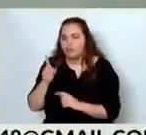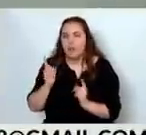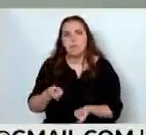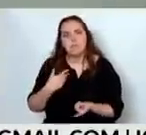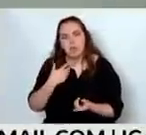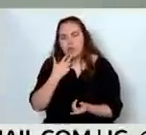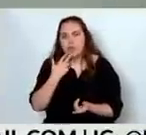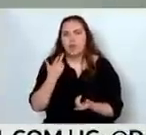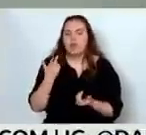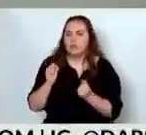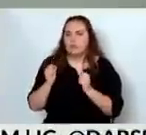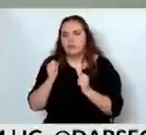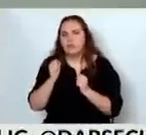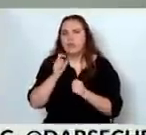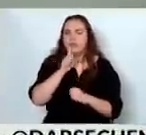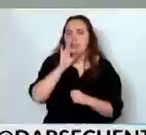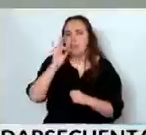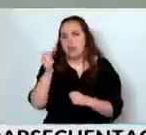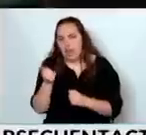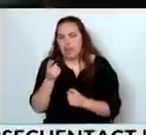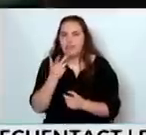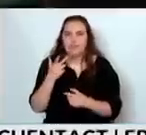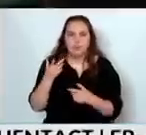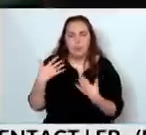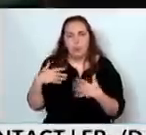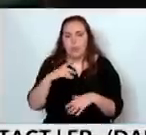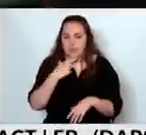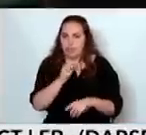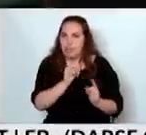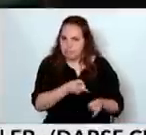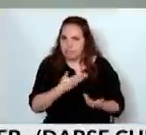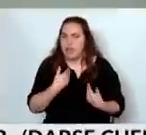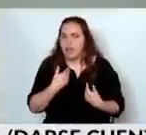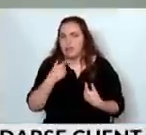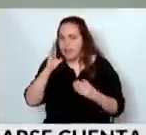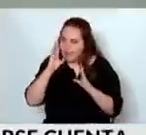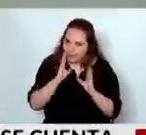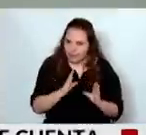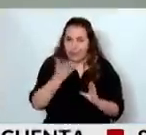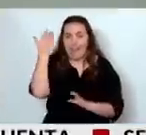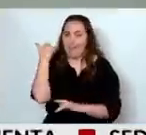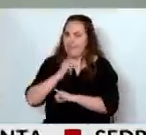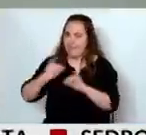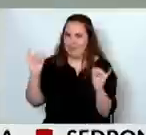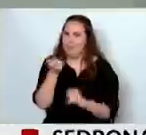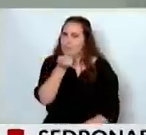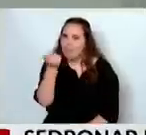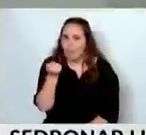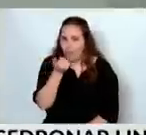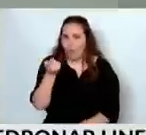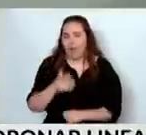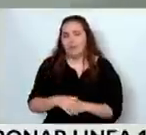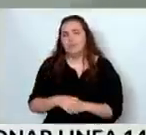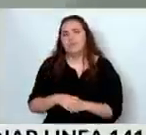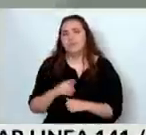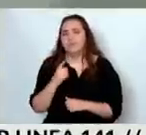¿sabes qué? También, y el TDA. Sí. Mi hijo tiene TDA, sí. Entonces hay que prestarle más atención, pero no había tanta información. No. Nosotros somos